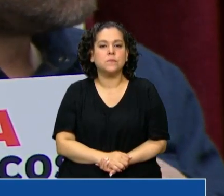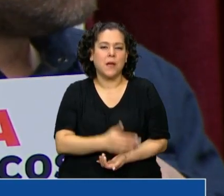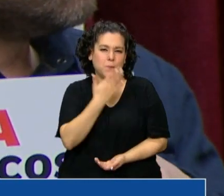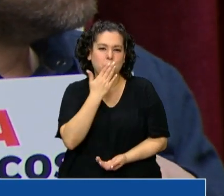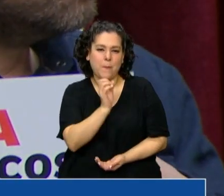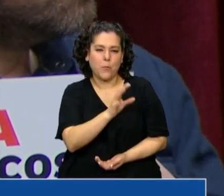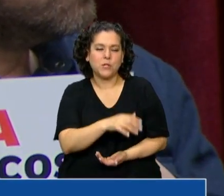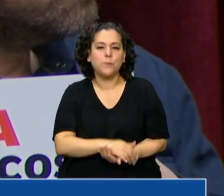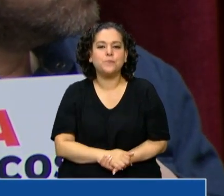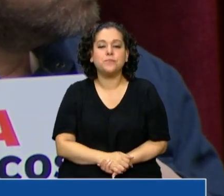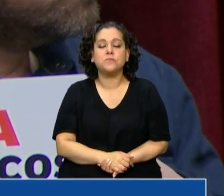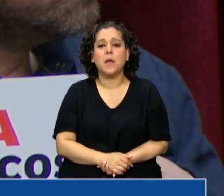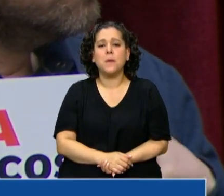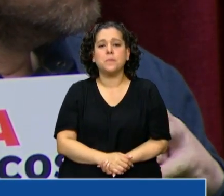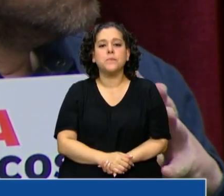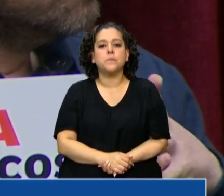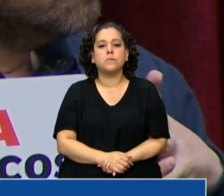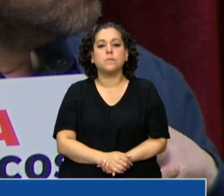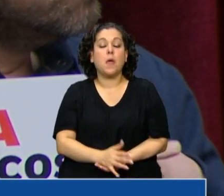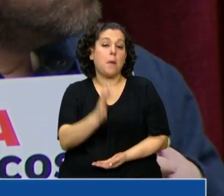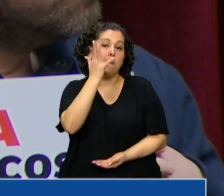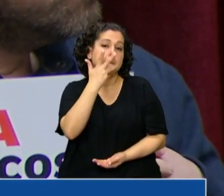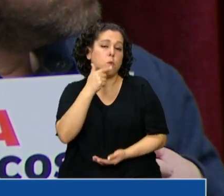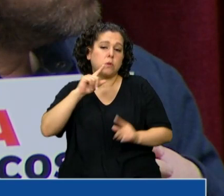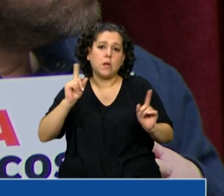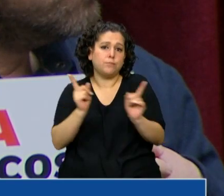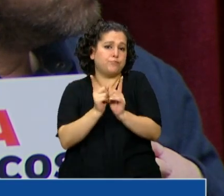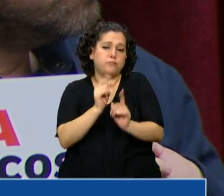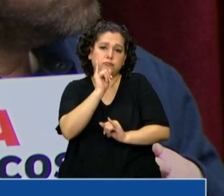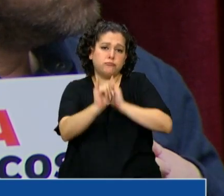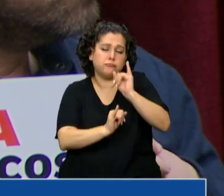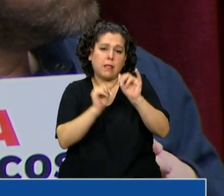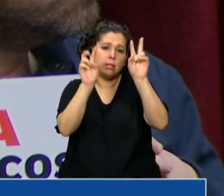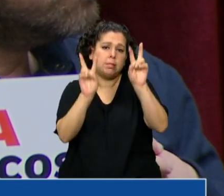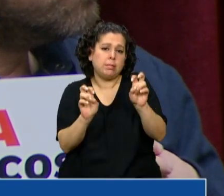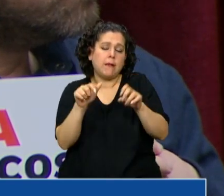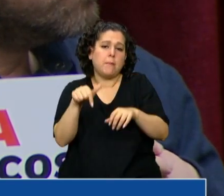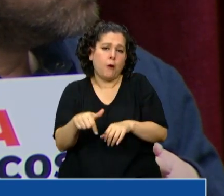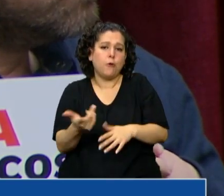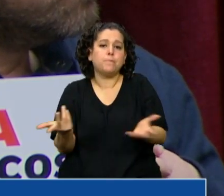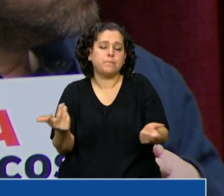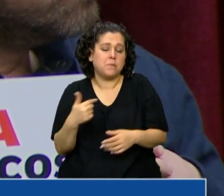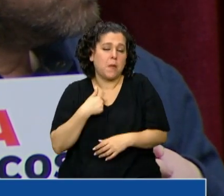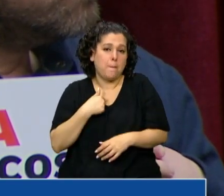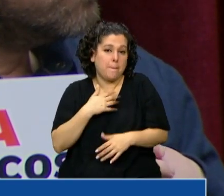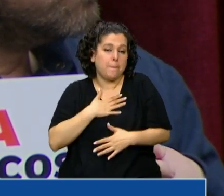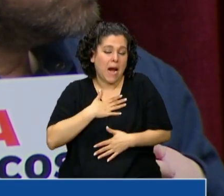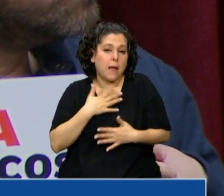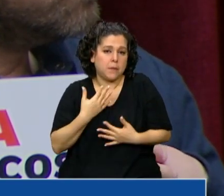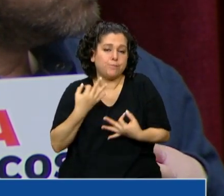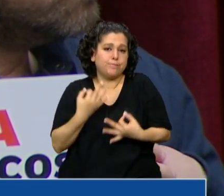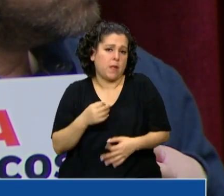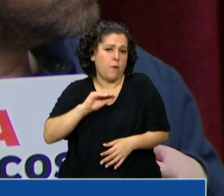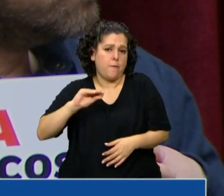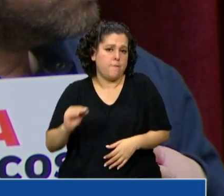Me gustaría ser muy concreta con el tema que estamos abordando. Creo que estamos ante uno de los fracasos más